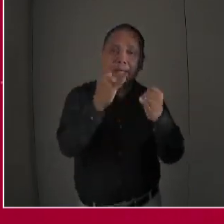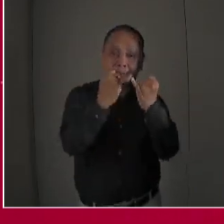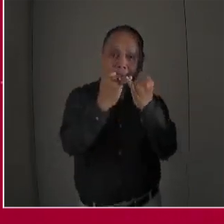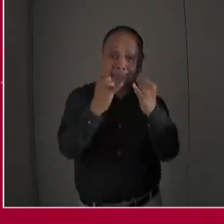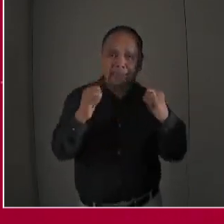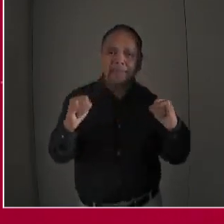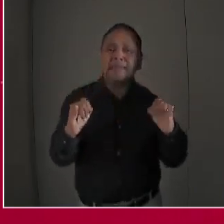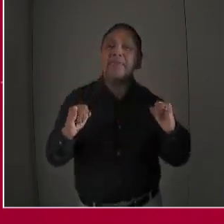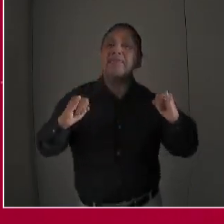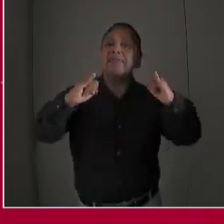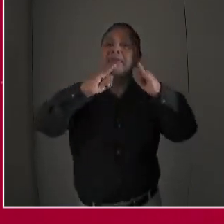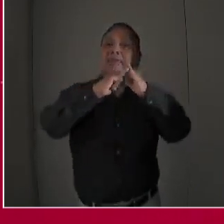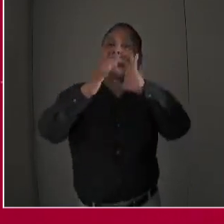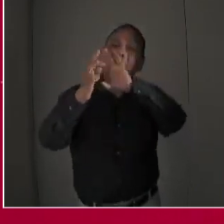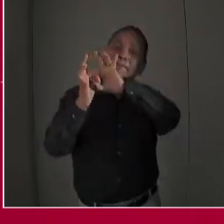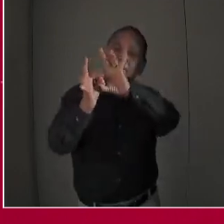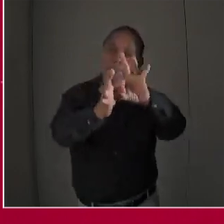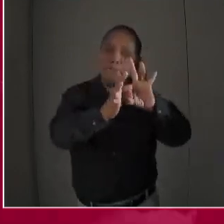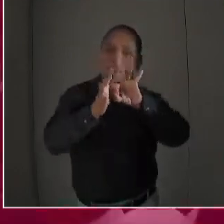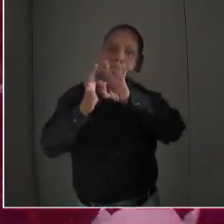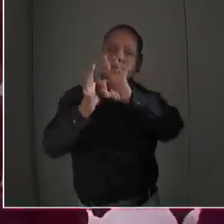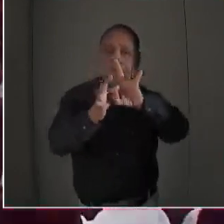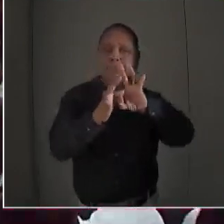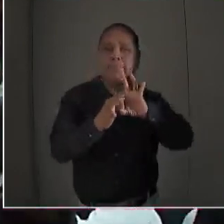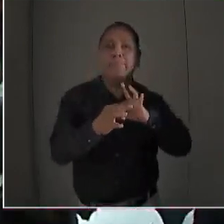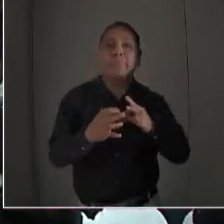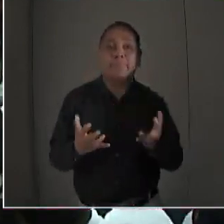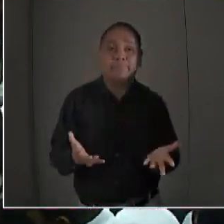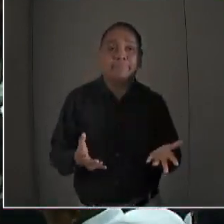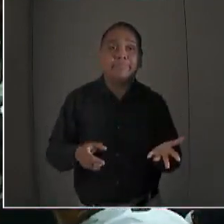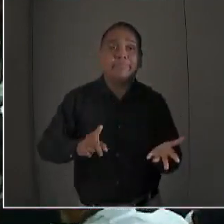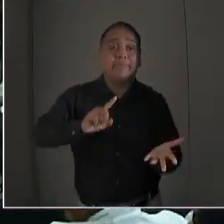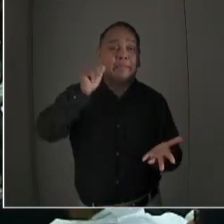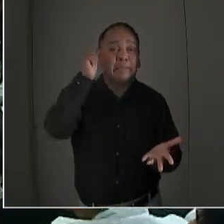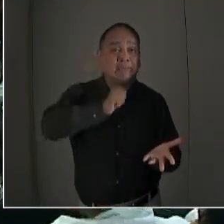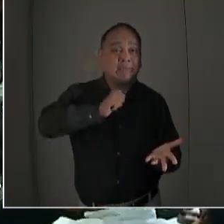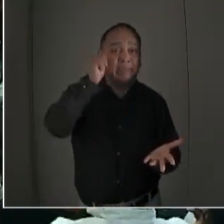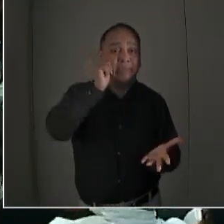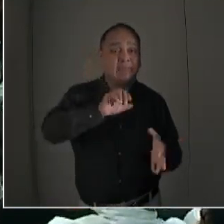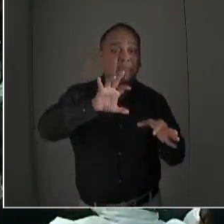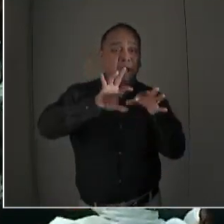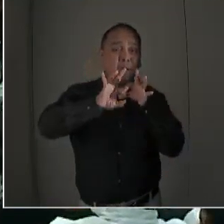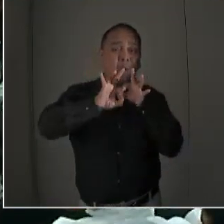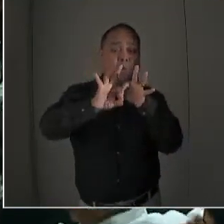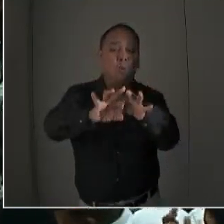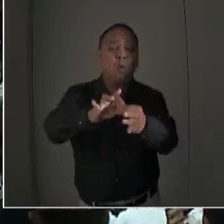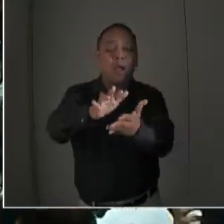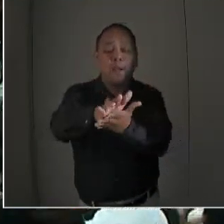en el partido. Mantengan siempre la unidad, la